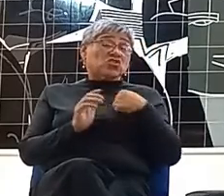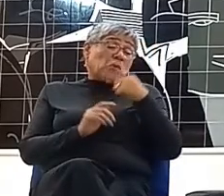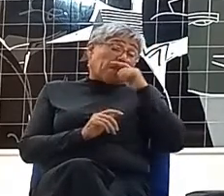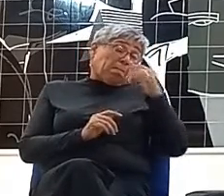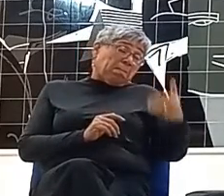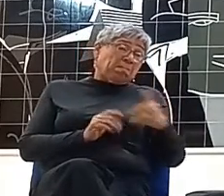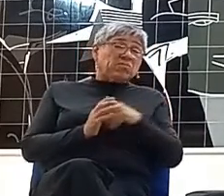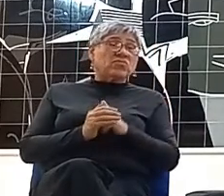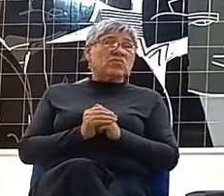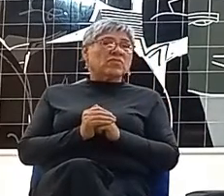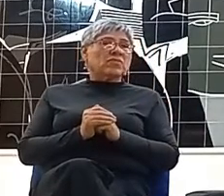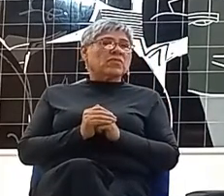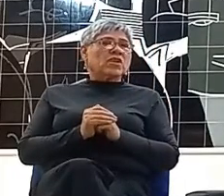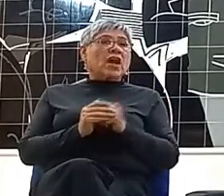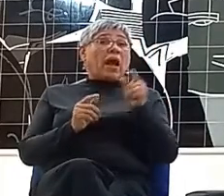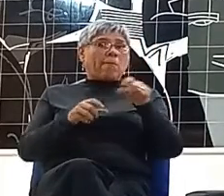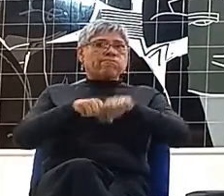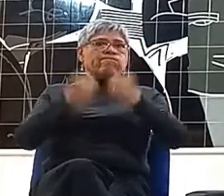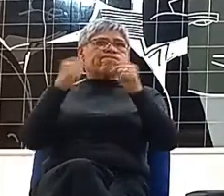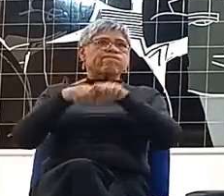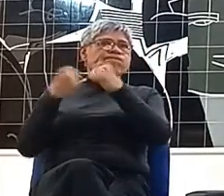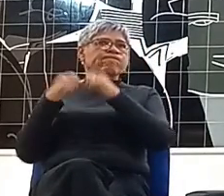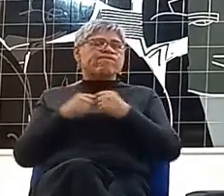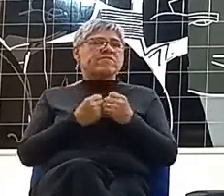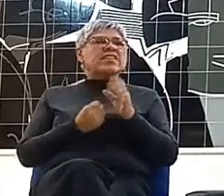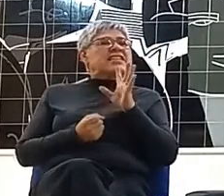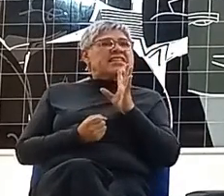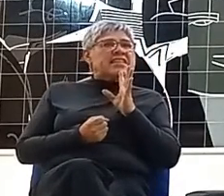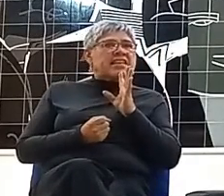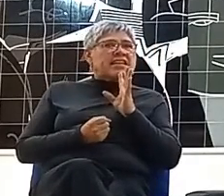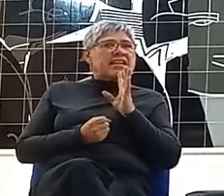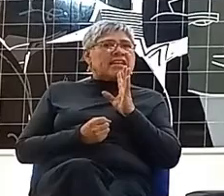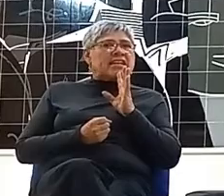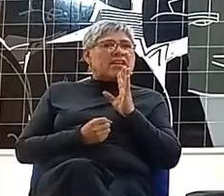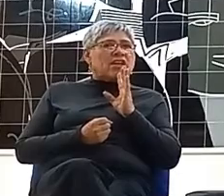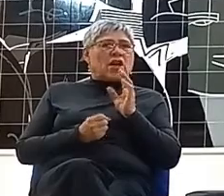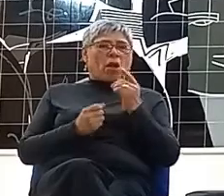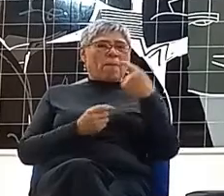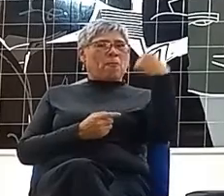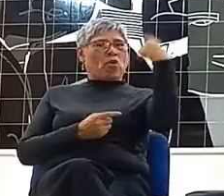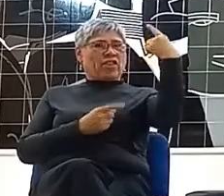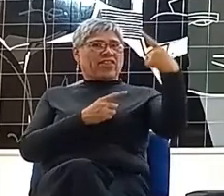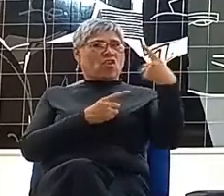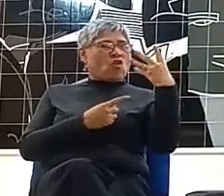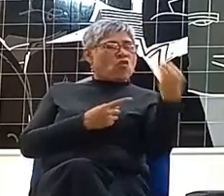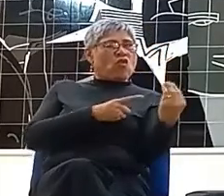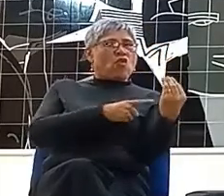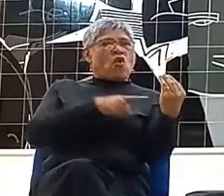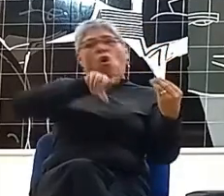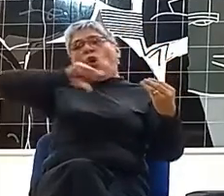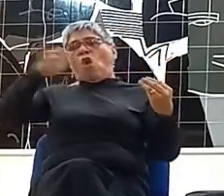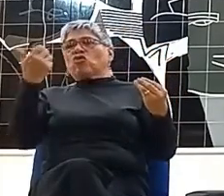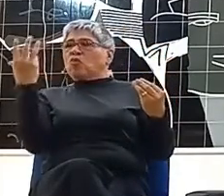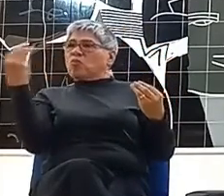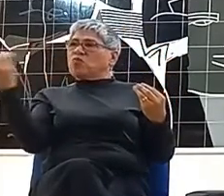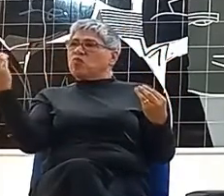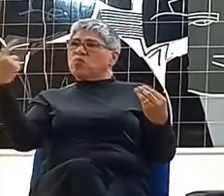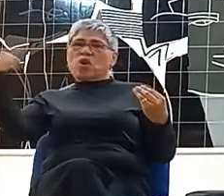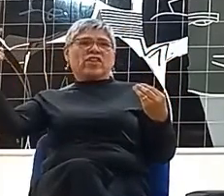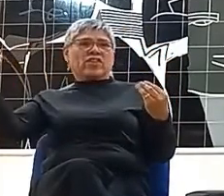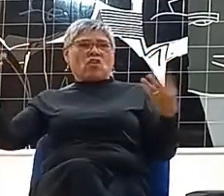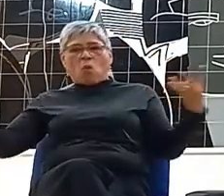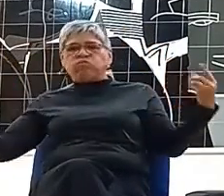niño, los daños que había hecho un partido político al otro en el campo